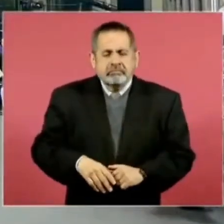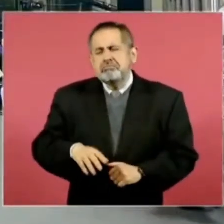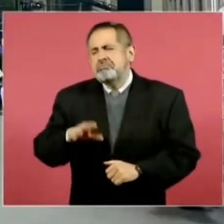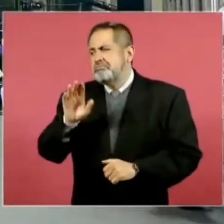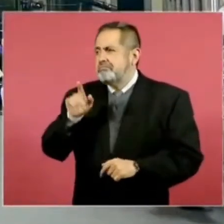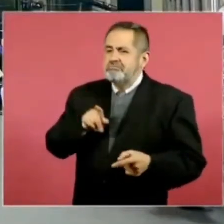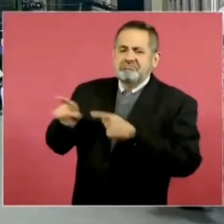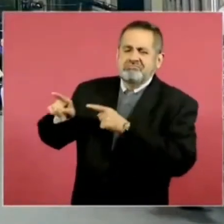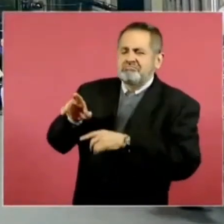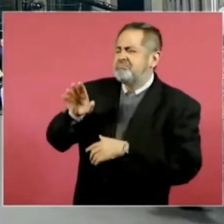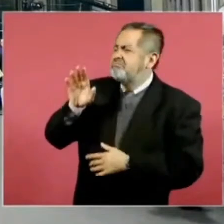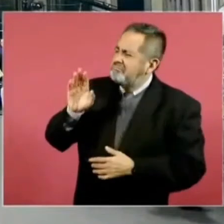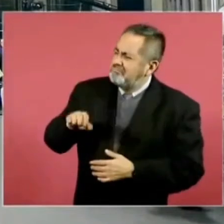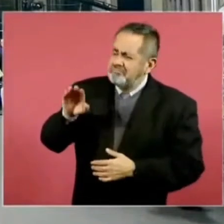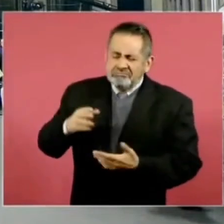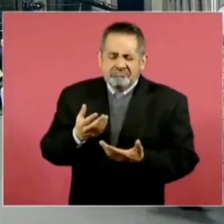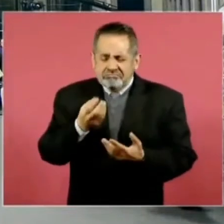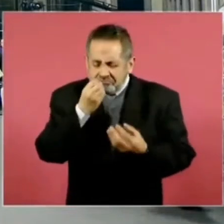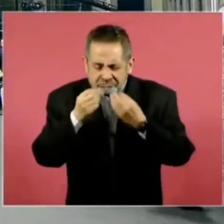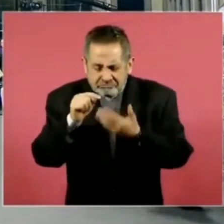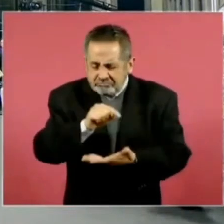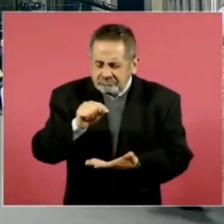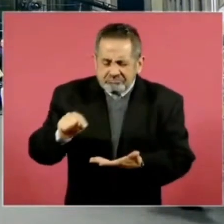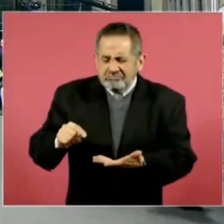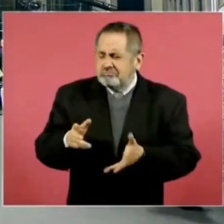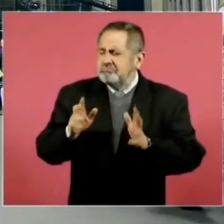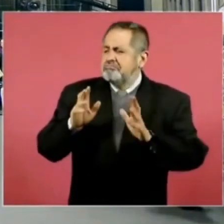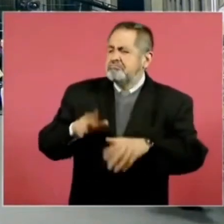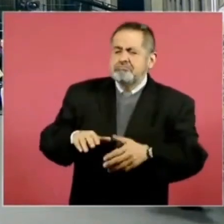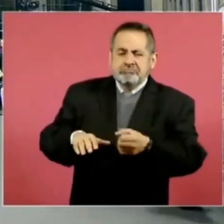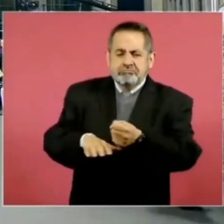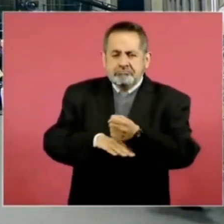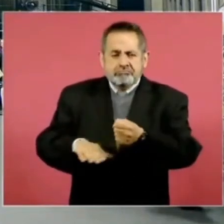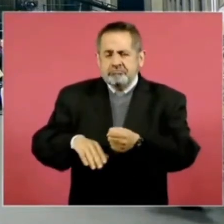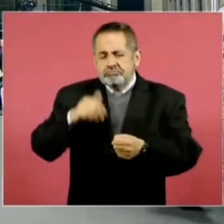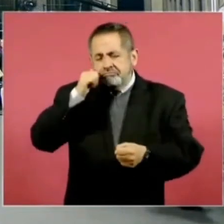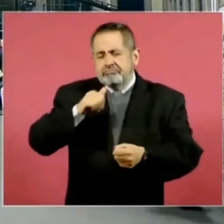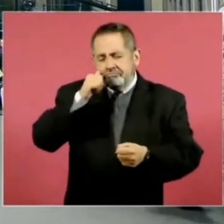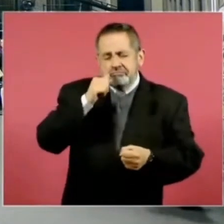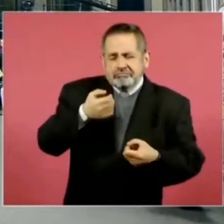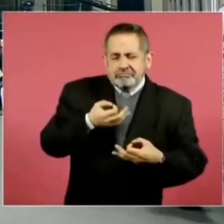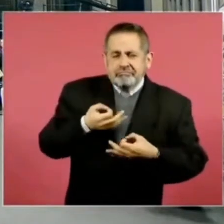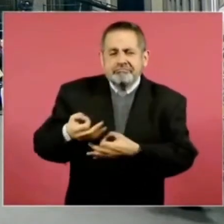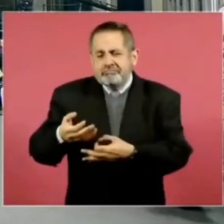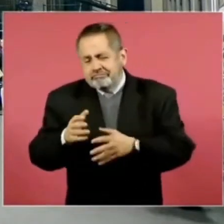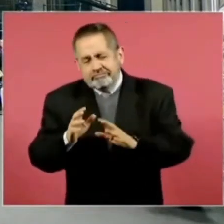o mercancías o alimentos básicos, que son ganchos.